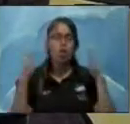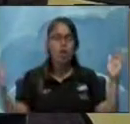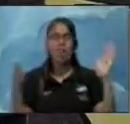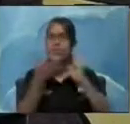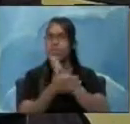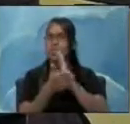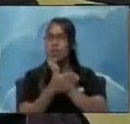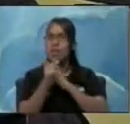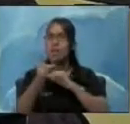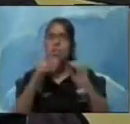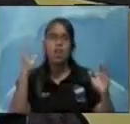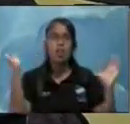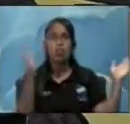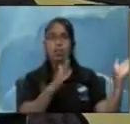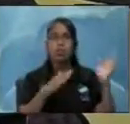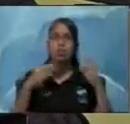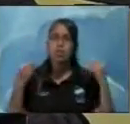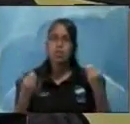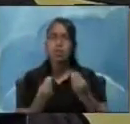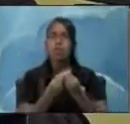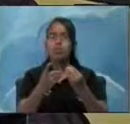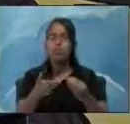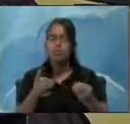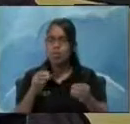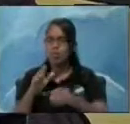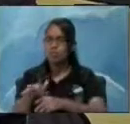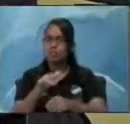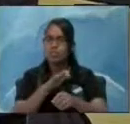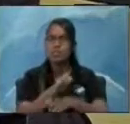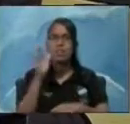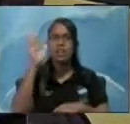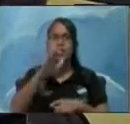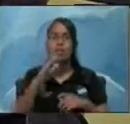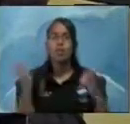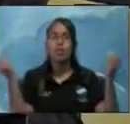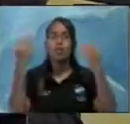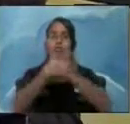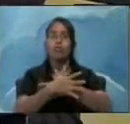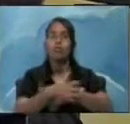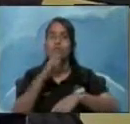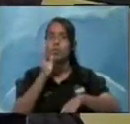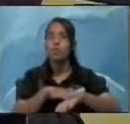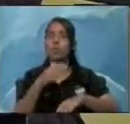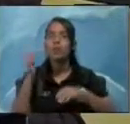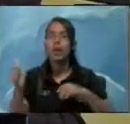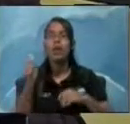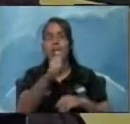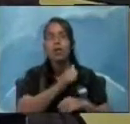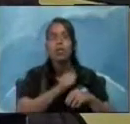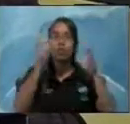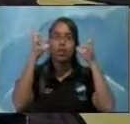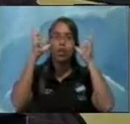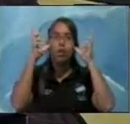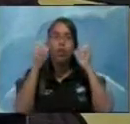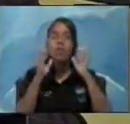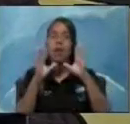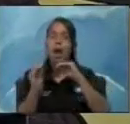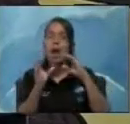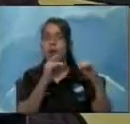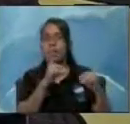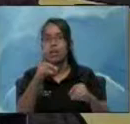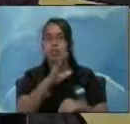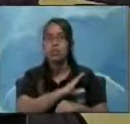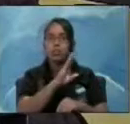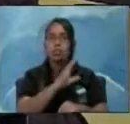hecho este estruendo se juntó la multitud y estaban confusos porque cada uno les oía hablar en su